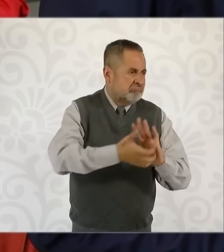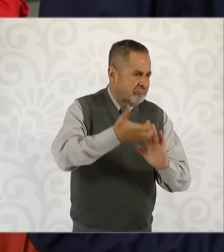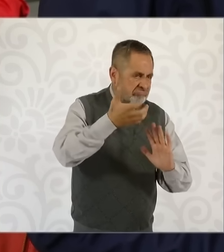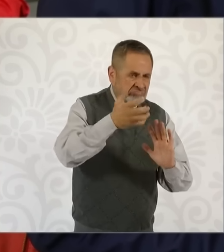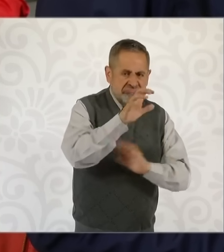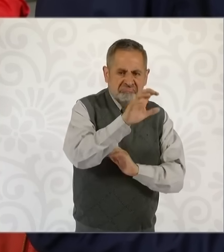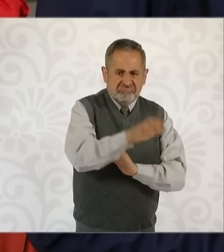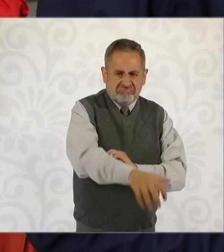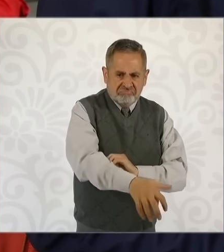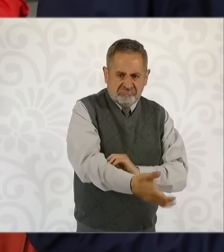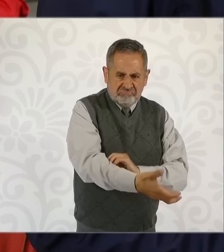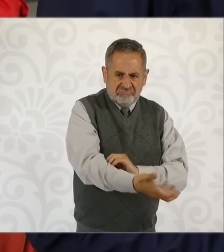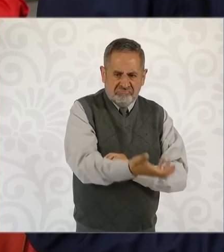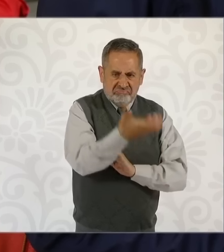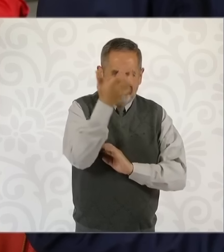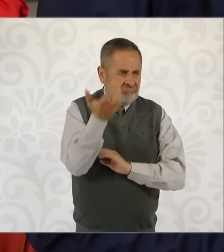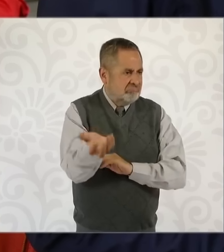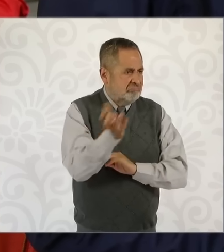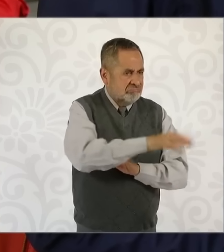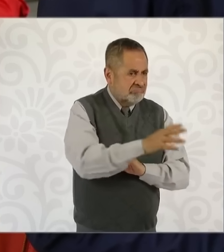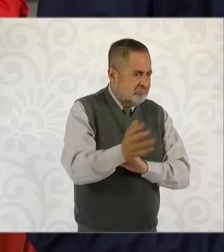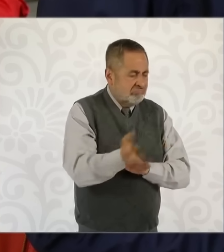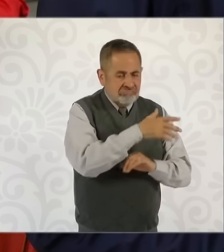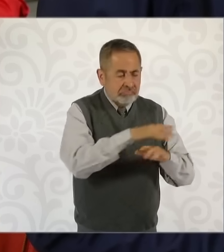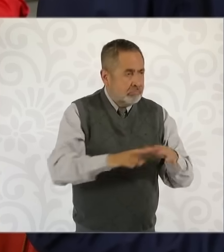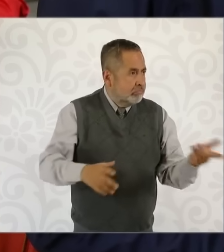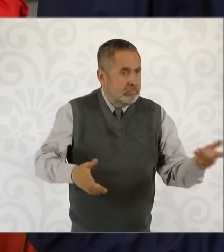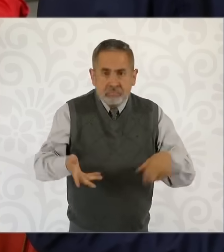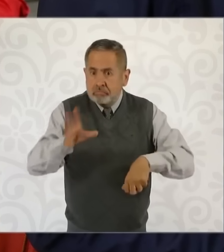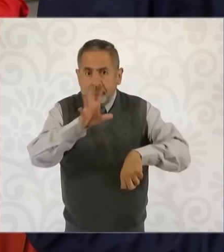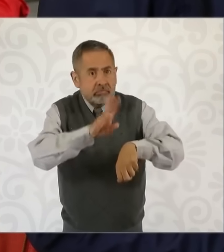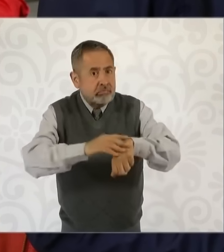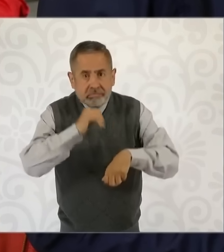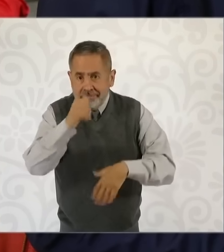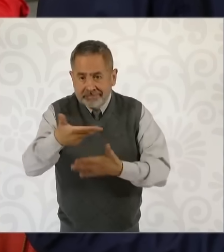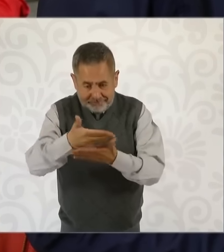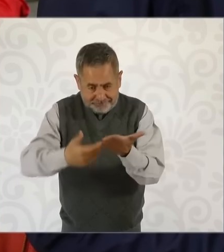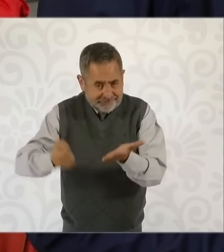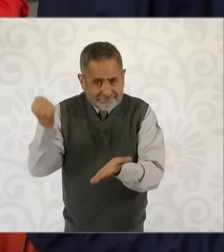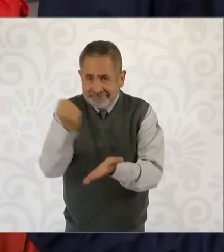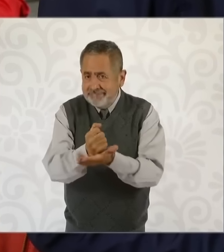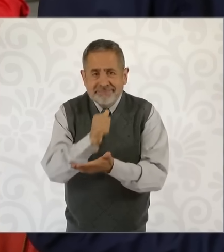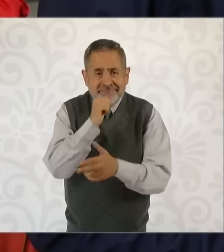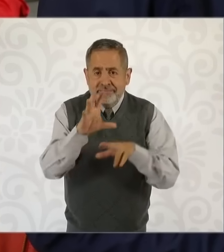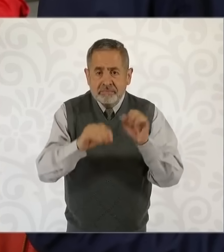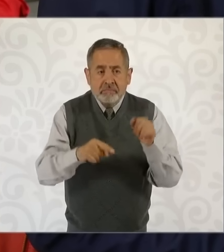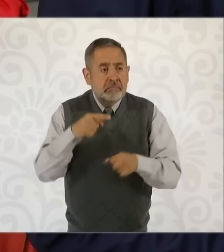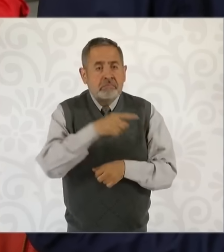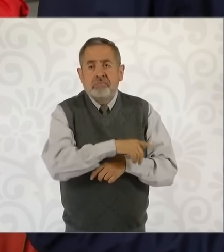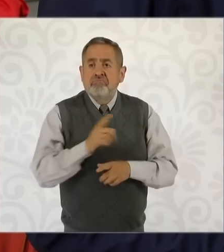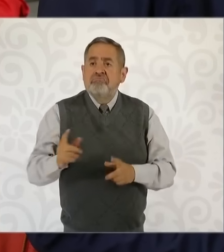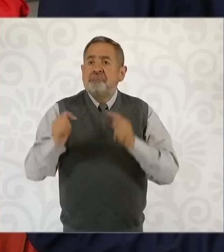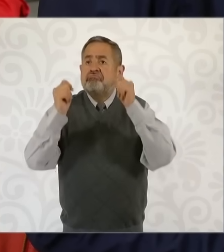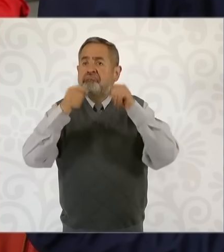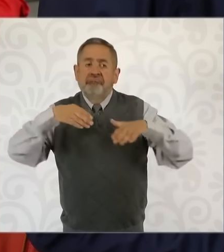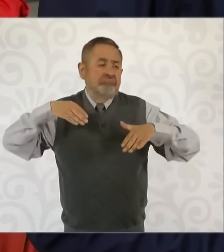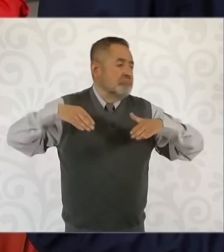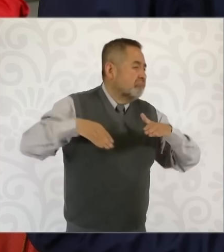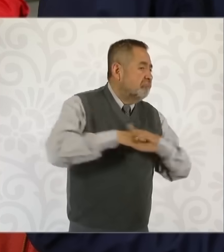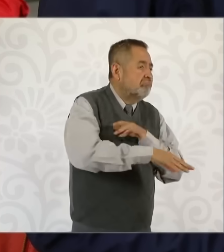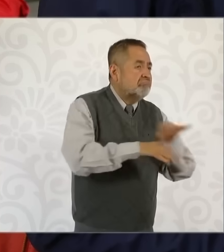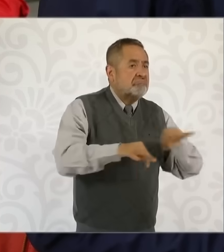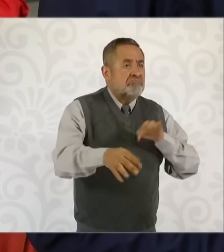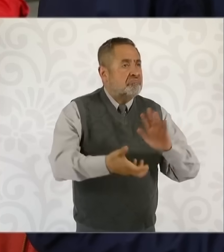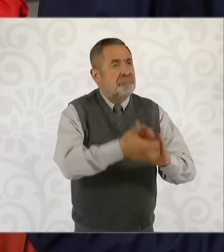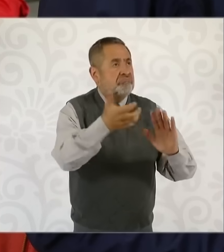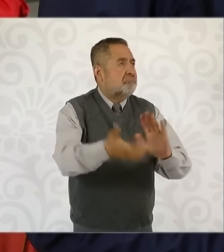con elementos en una superficie en la que no tienen permiso, en la que no pueden estar trabajando. Hay varias denuncias que